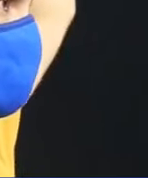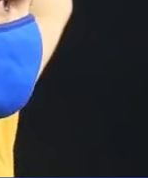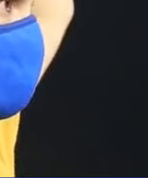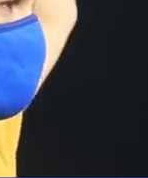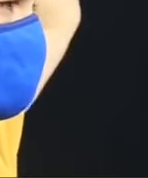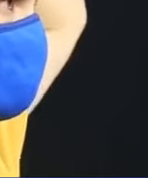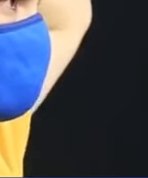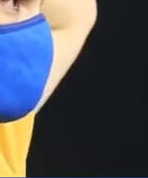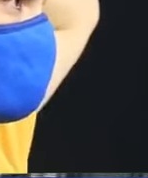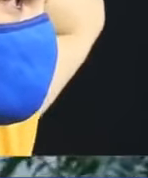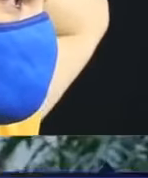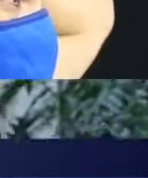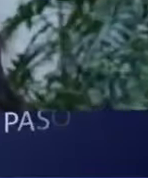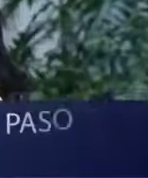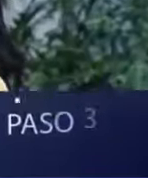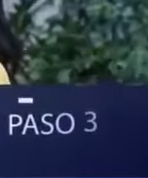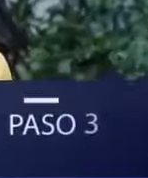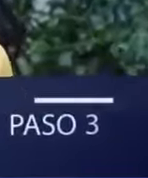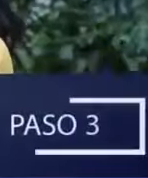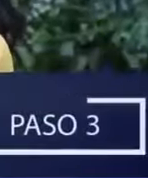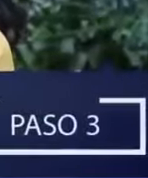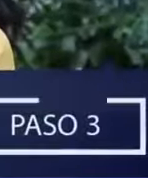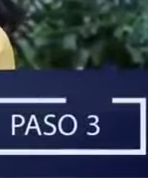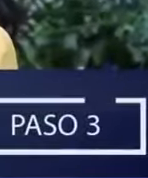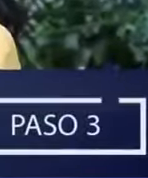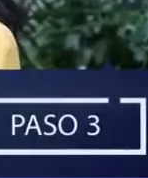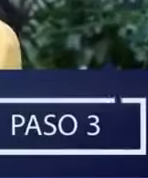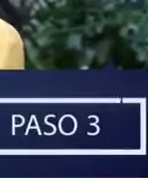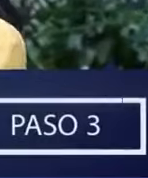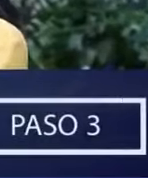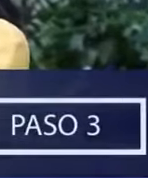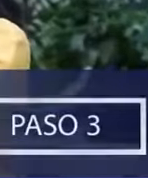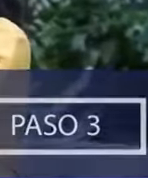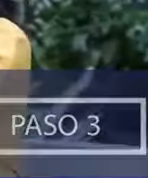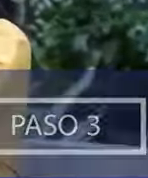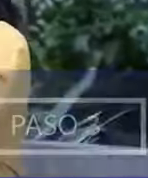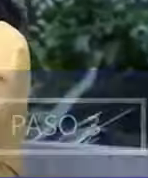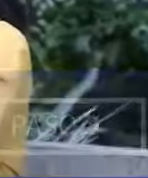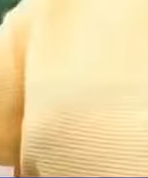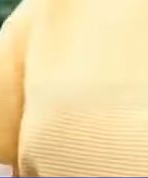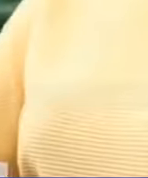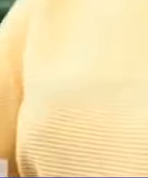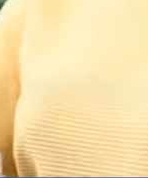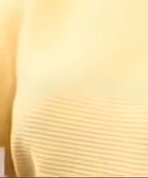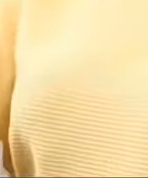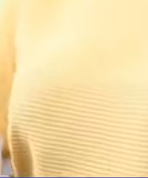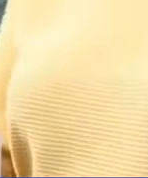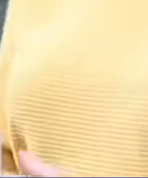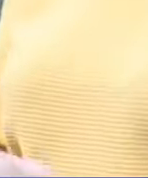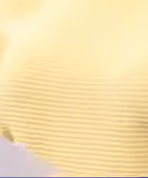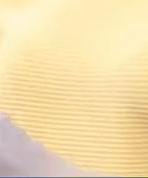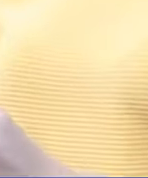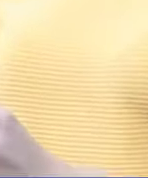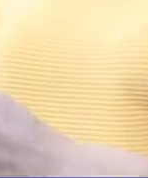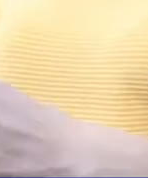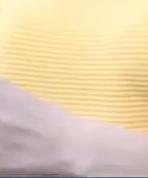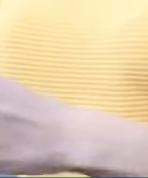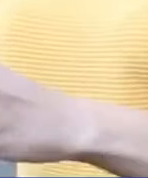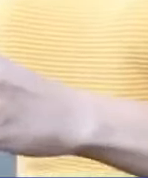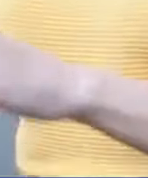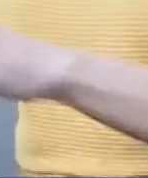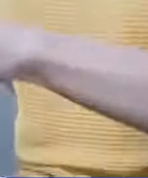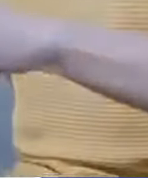de arriba. Paso 3. Si está en la casa, lávela de inmediato. Si anda en la calle y se la